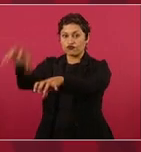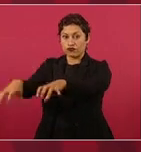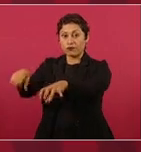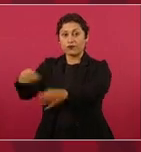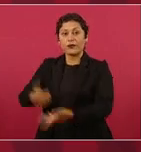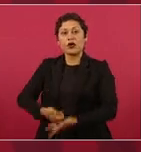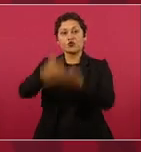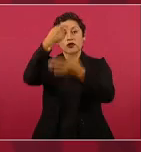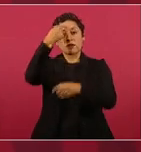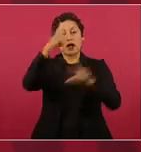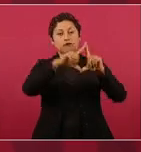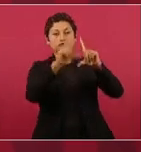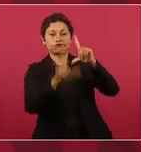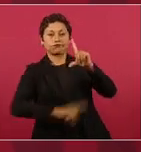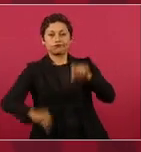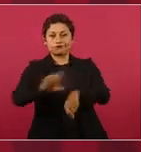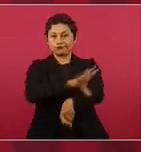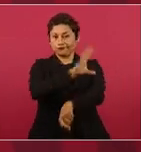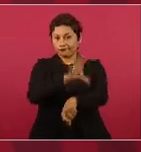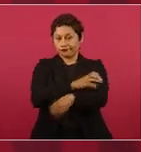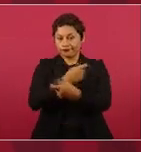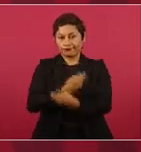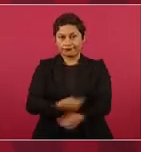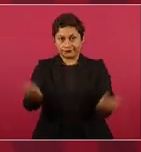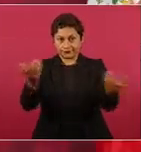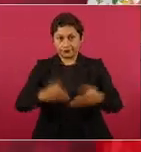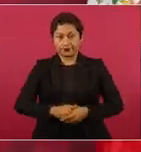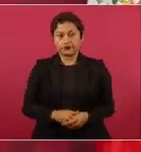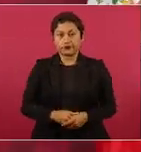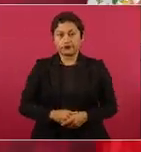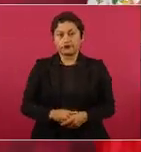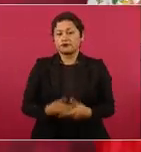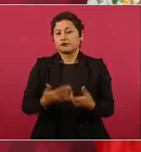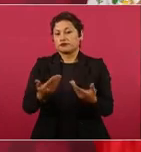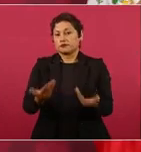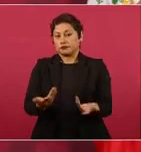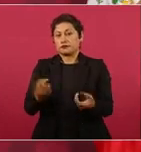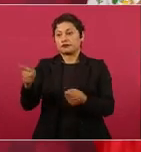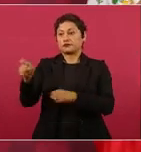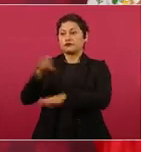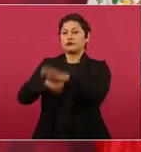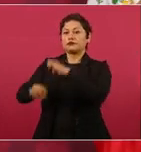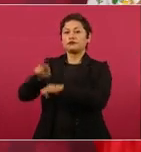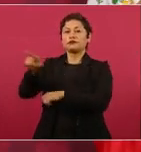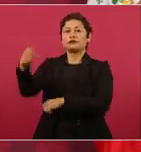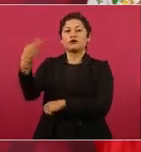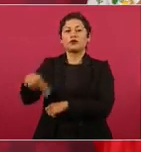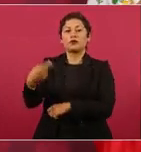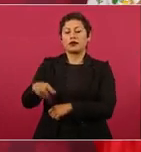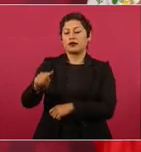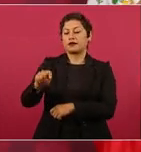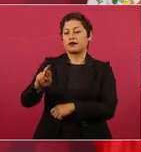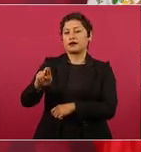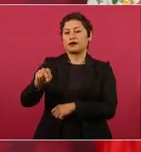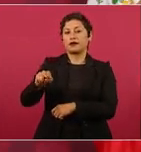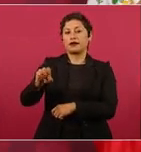Entonces, tenemos con la empresa TransCanada un acuerdo